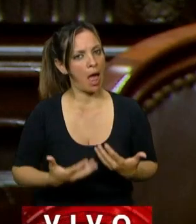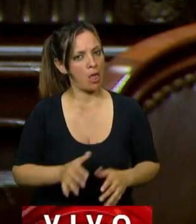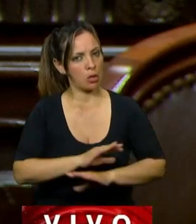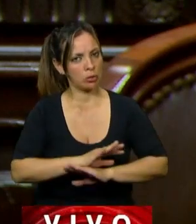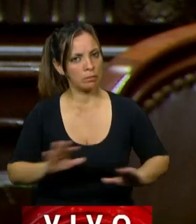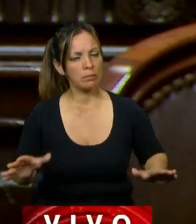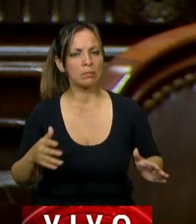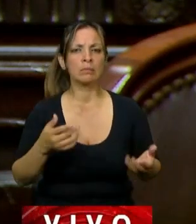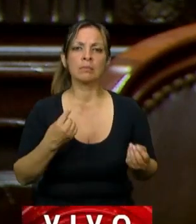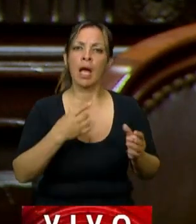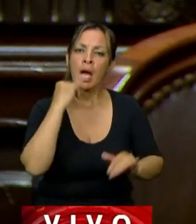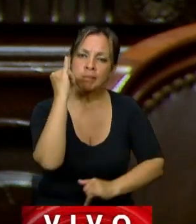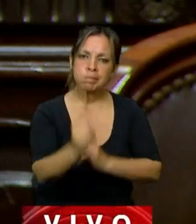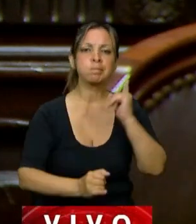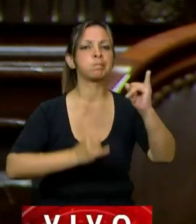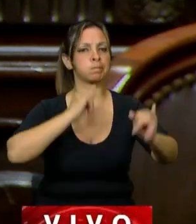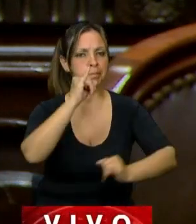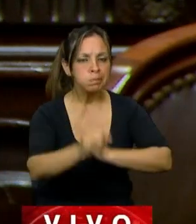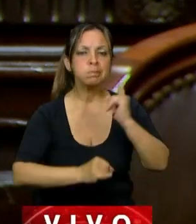de contar en esta Cámara